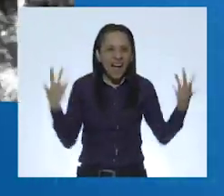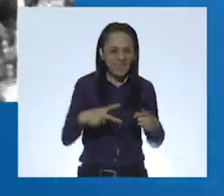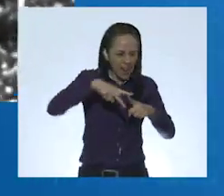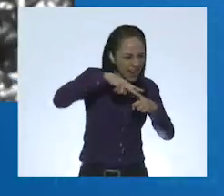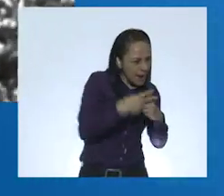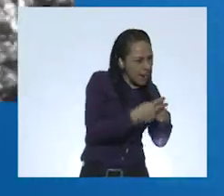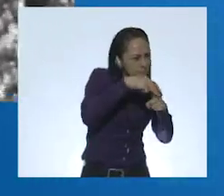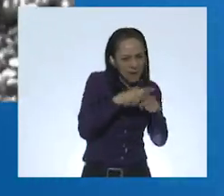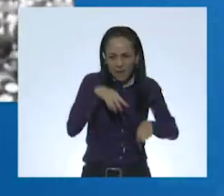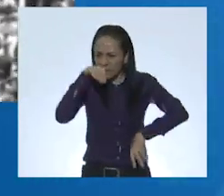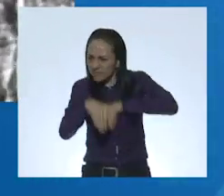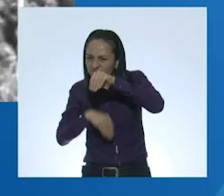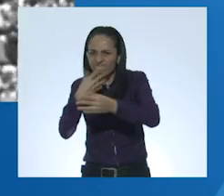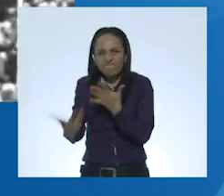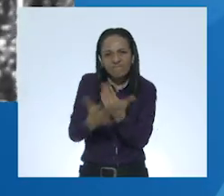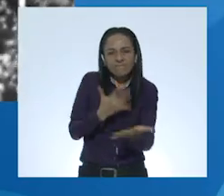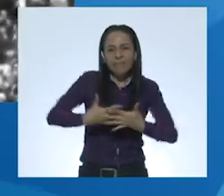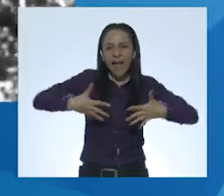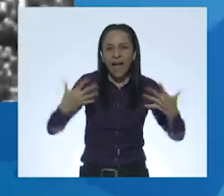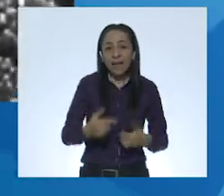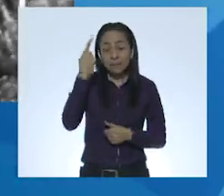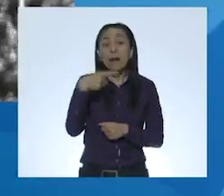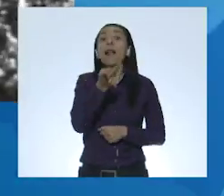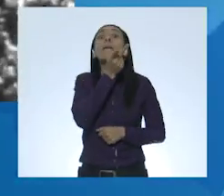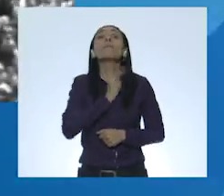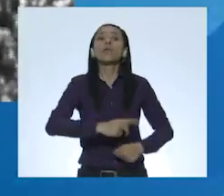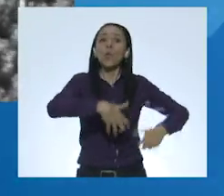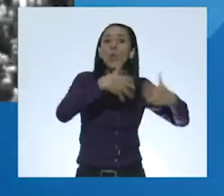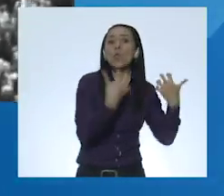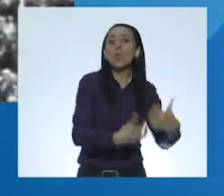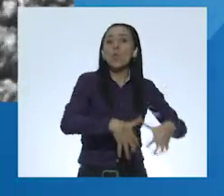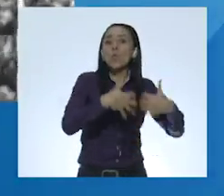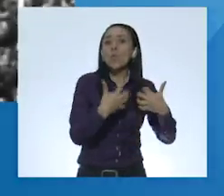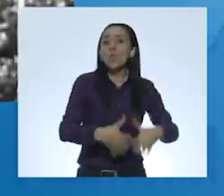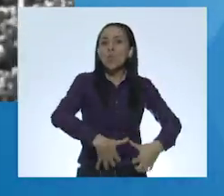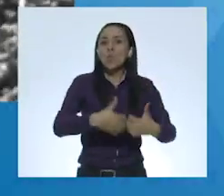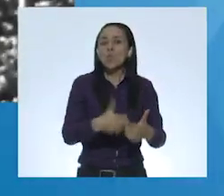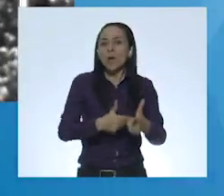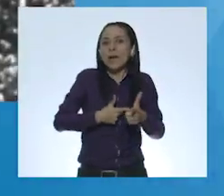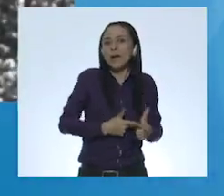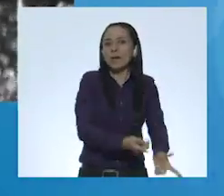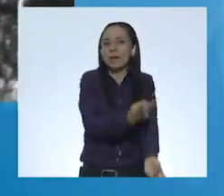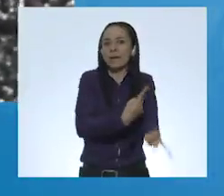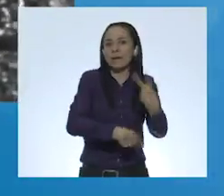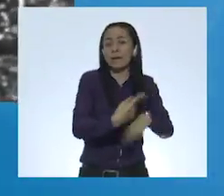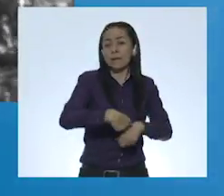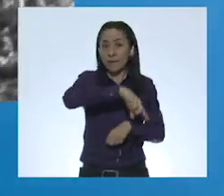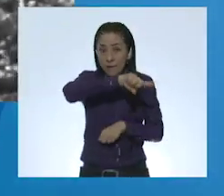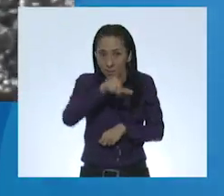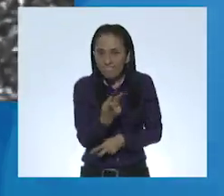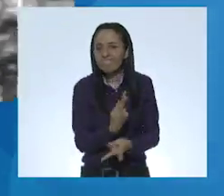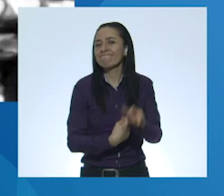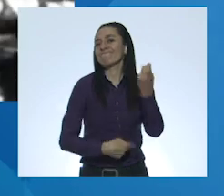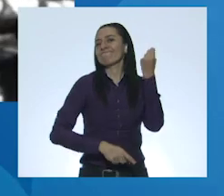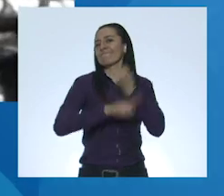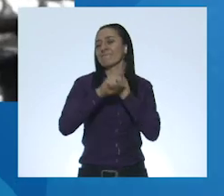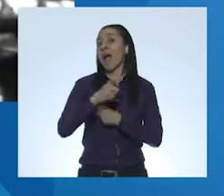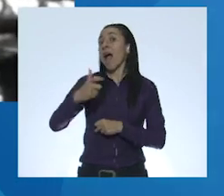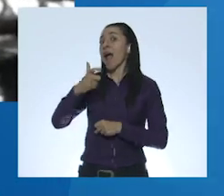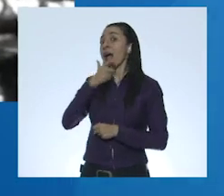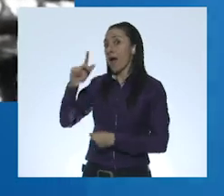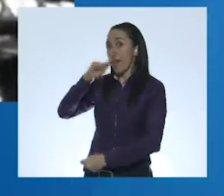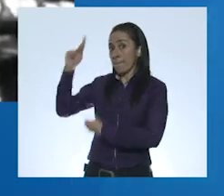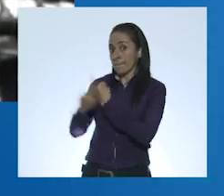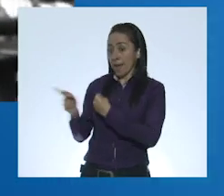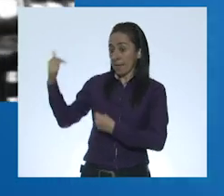hacían falta para continuar con la producción de petróleo. Pero el asunto tuvo consecuencias. Inglaterra rompió relaciones